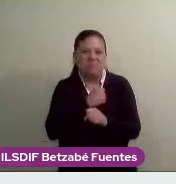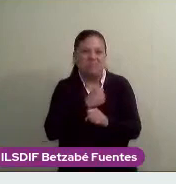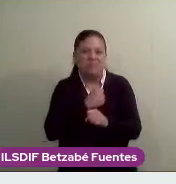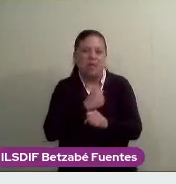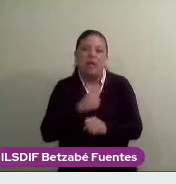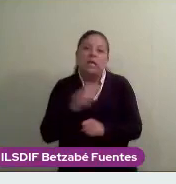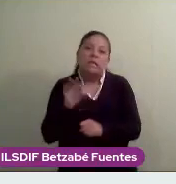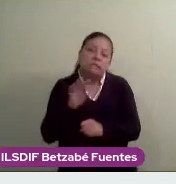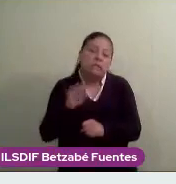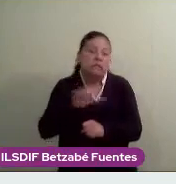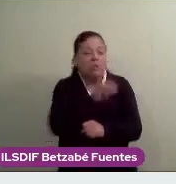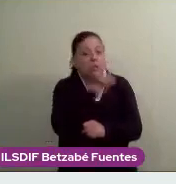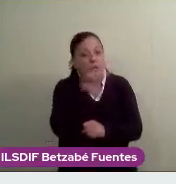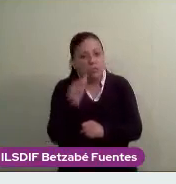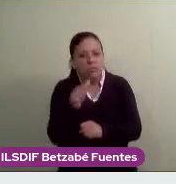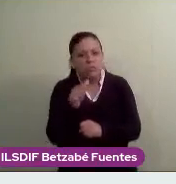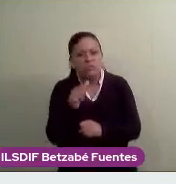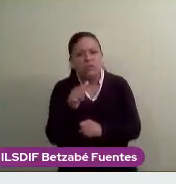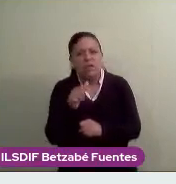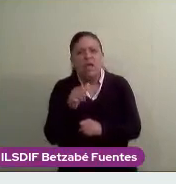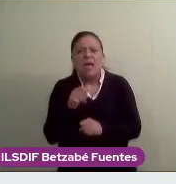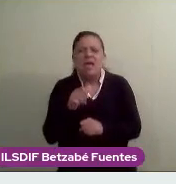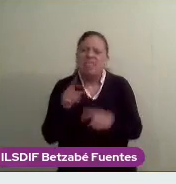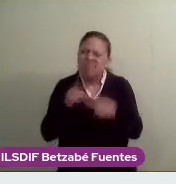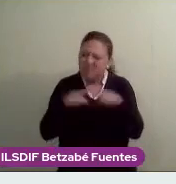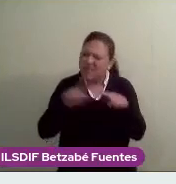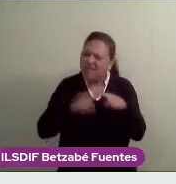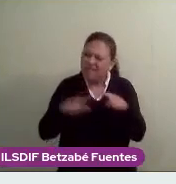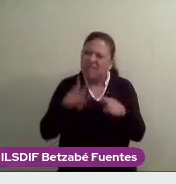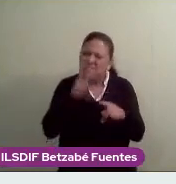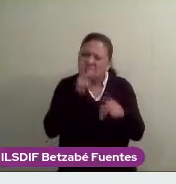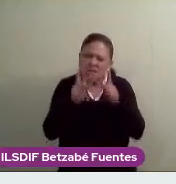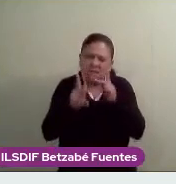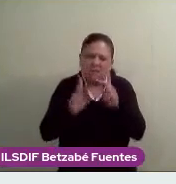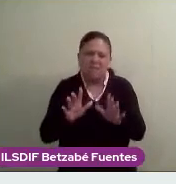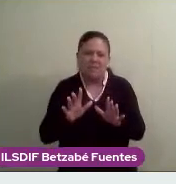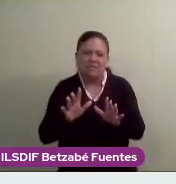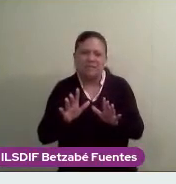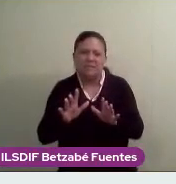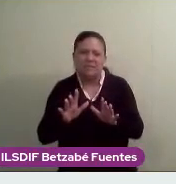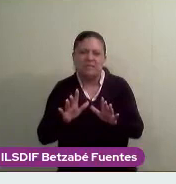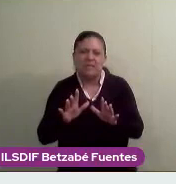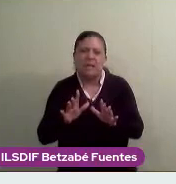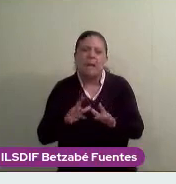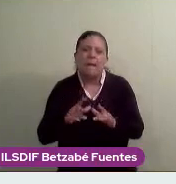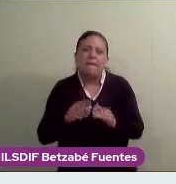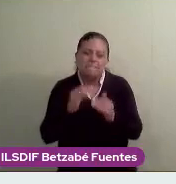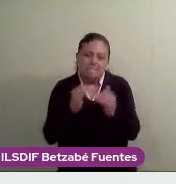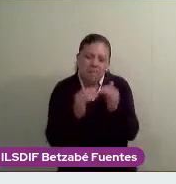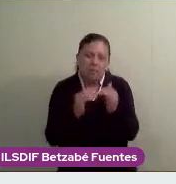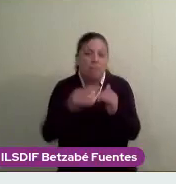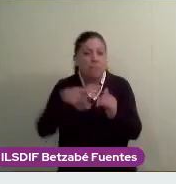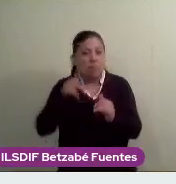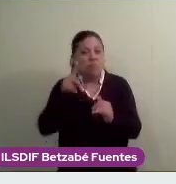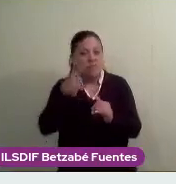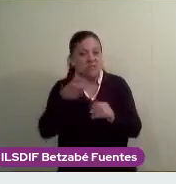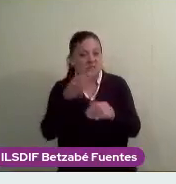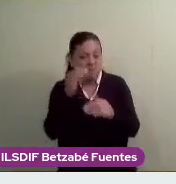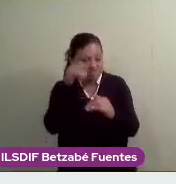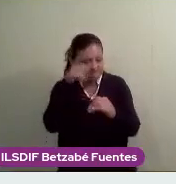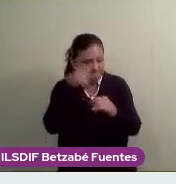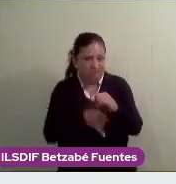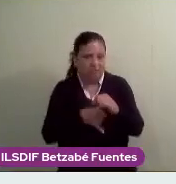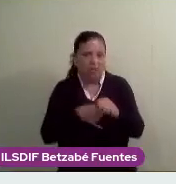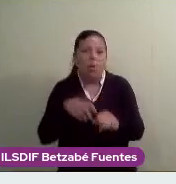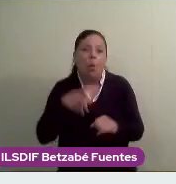otras pueden ser contusiones, son términos diferentes. Así como puede existir un riesgo de una encefalitis,